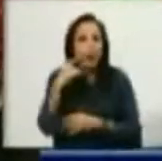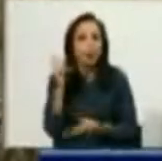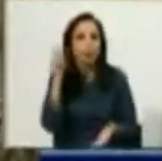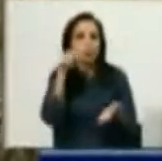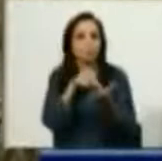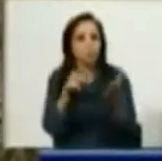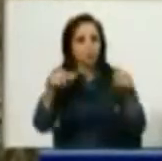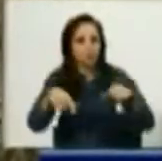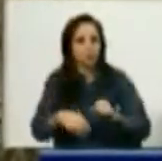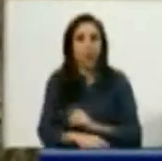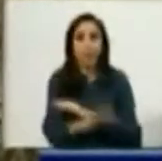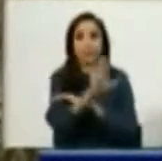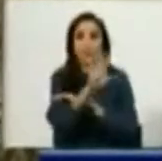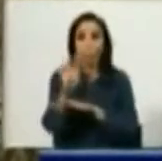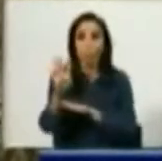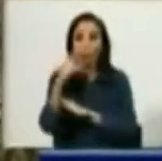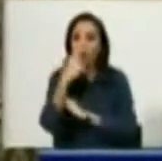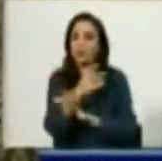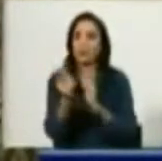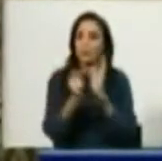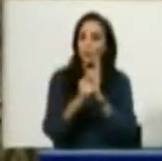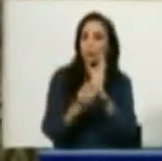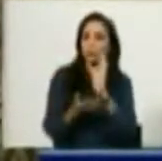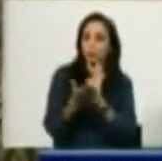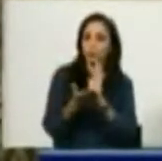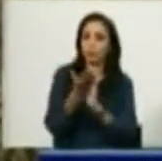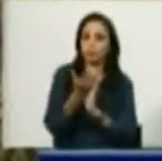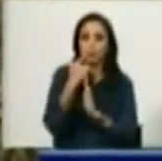a cinco a cuatro ya ahí vamos